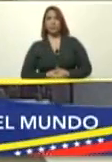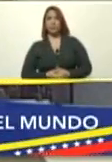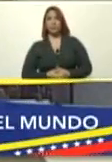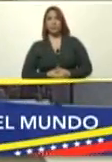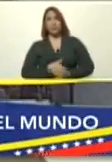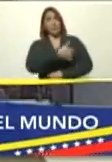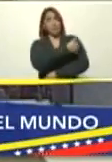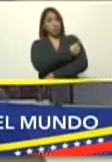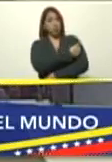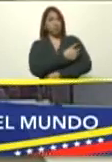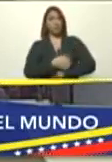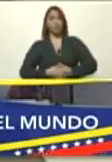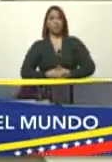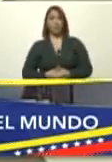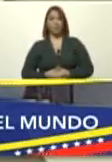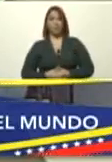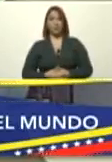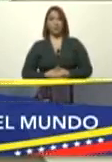vacunarnos,